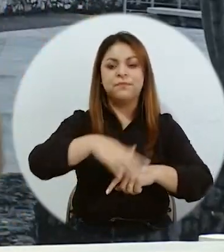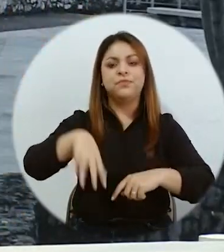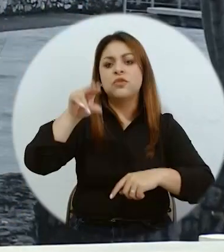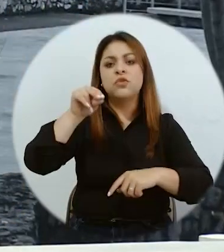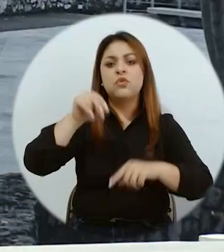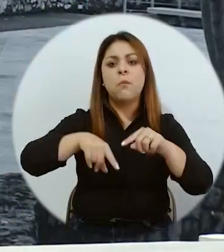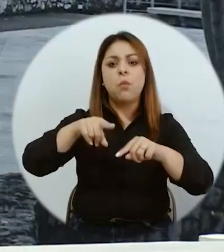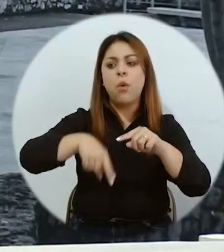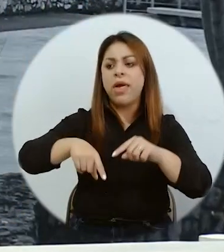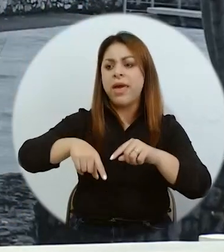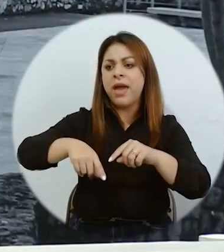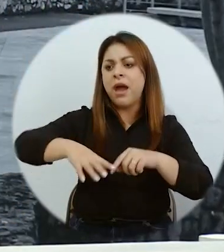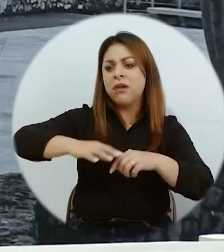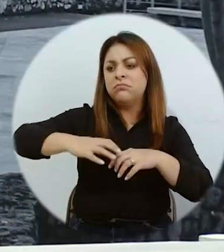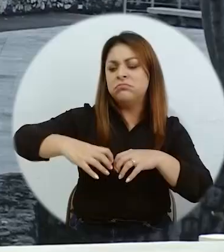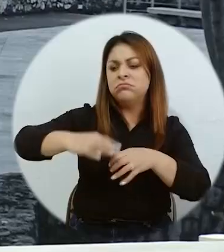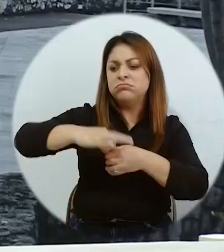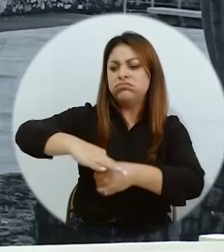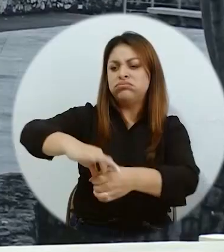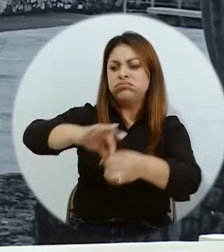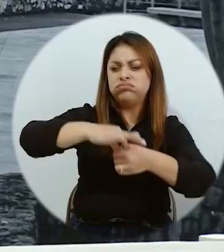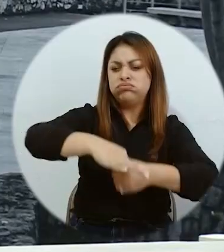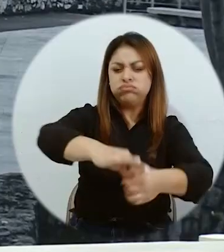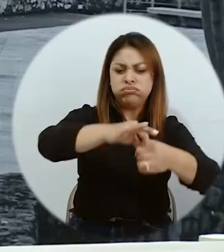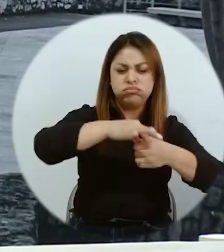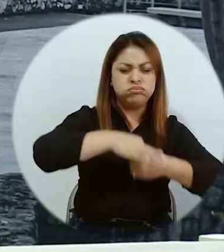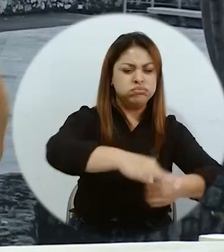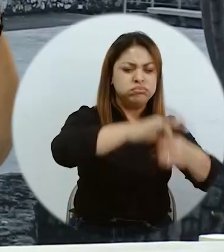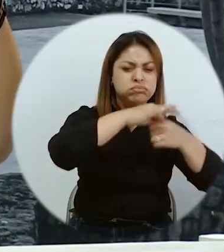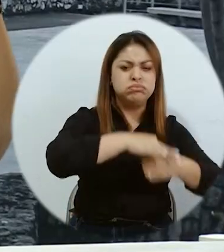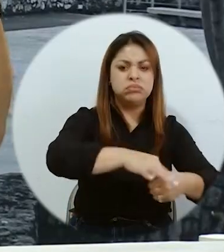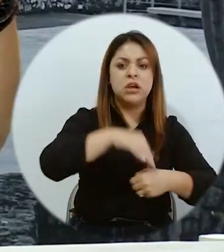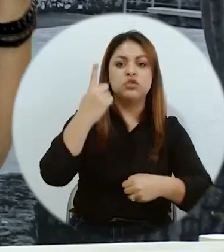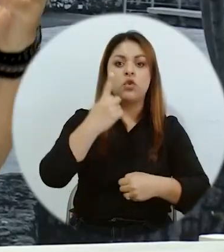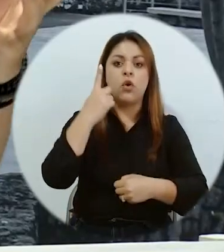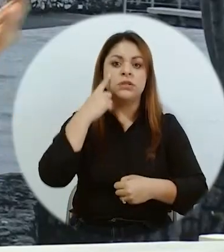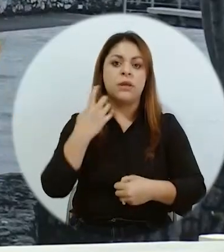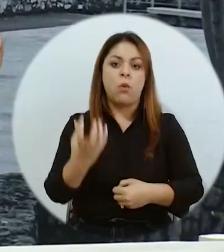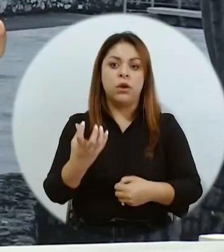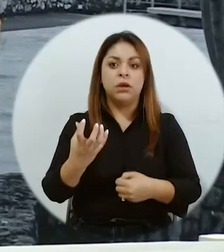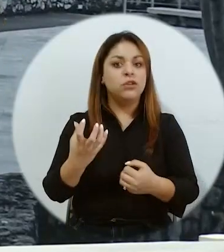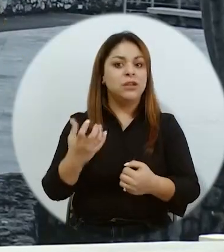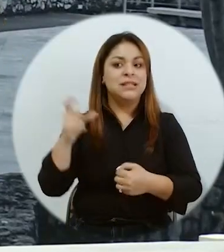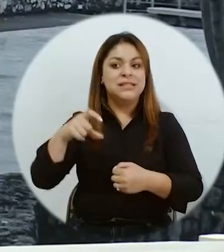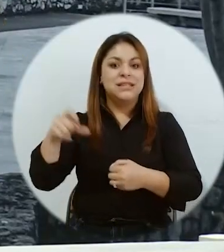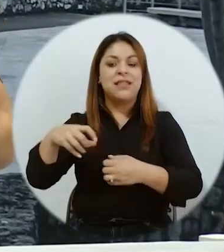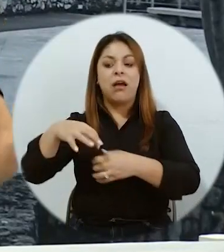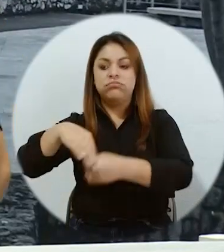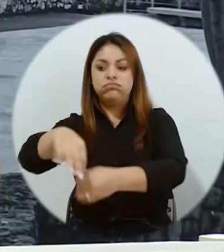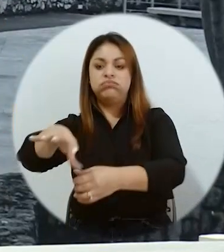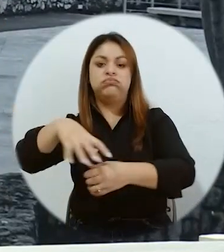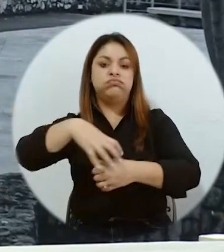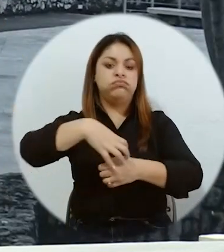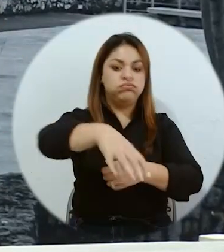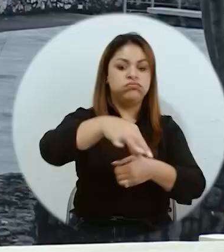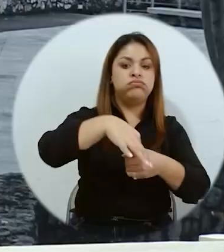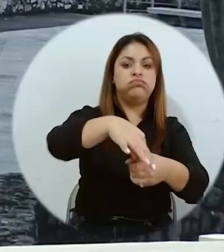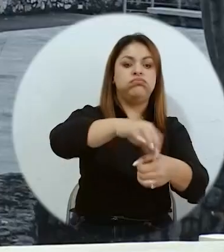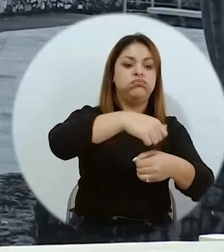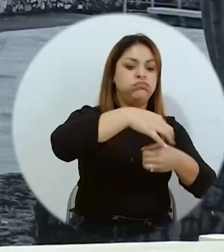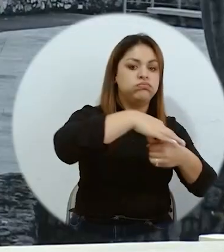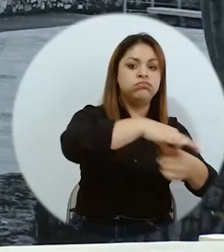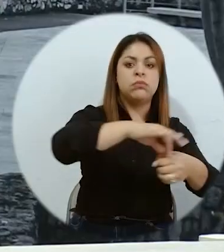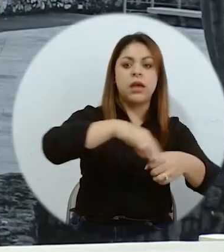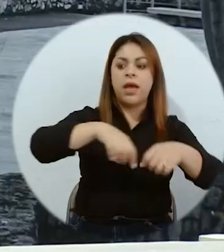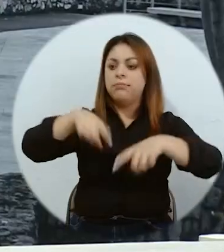rinconcito tiene cebolla sembrada, no puede ser. Sí. Tiene que ser una finca donde hay otras cosas pasando que retroalimentan positivamente